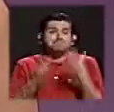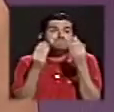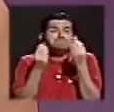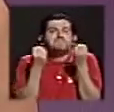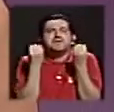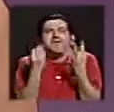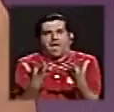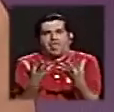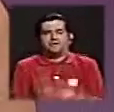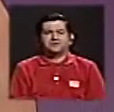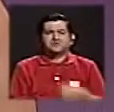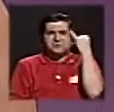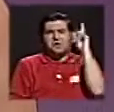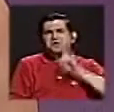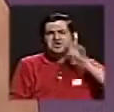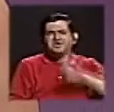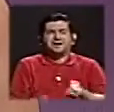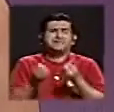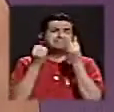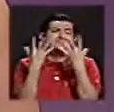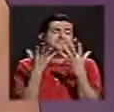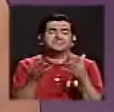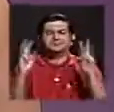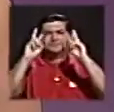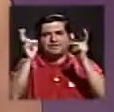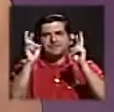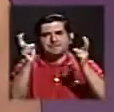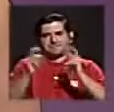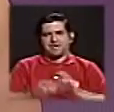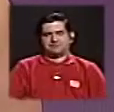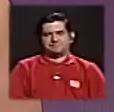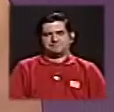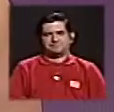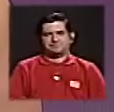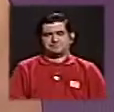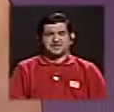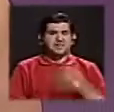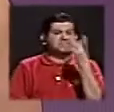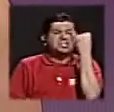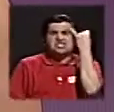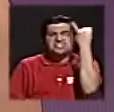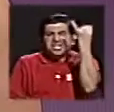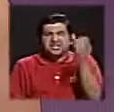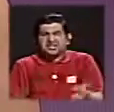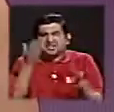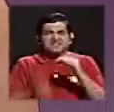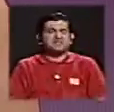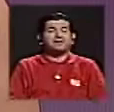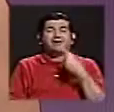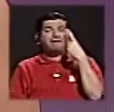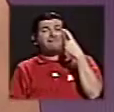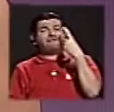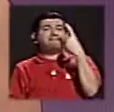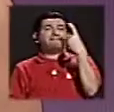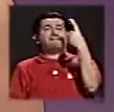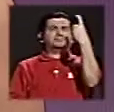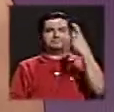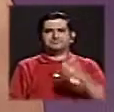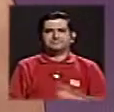miedos, tenemos demasiados prejuicios en torno a este tema. Se manejan ideas muy fantasiosas,